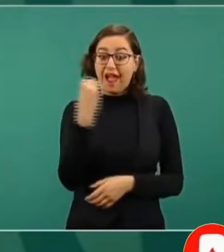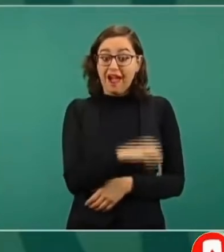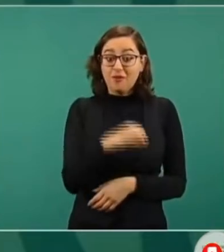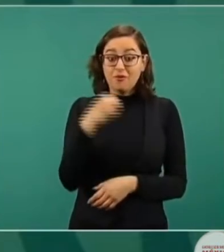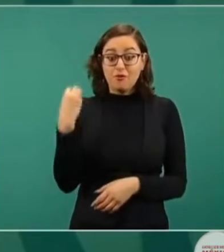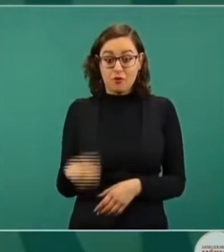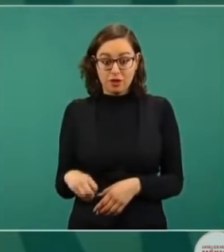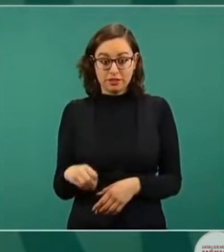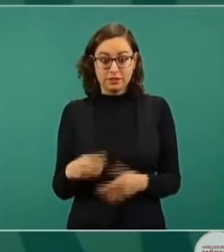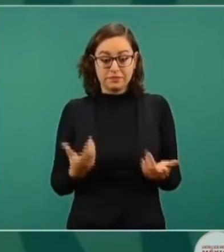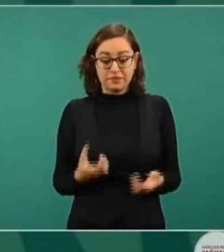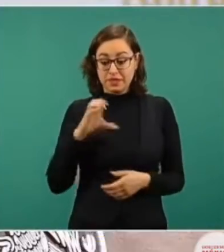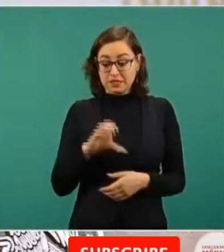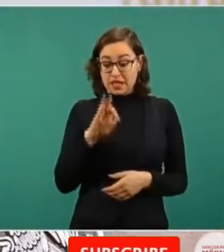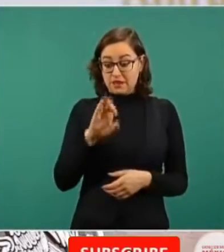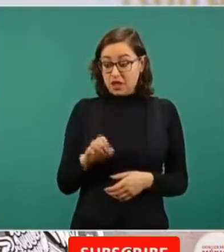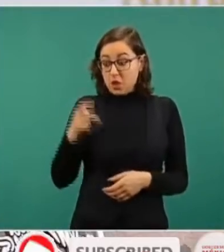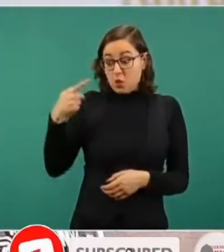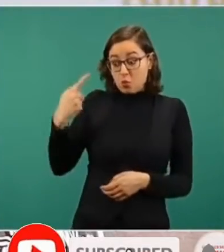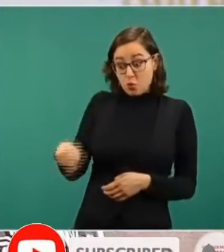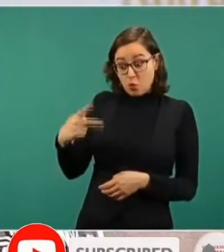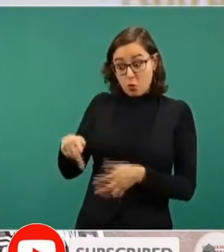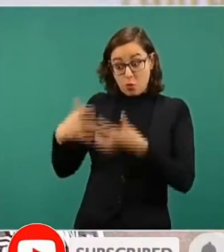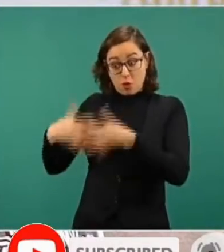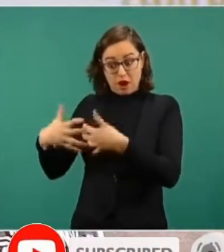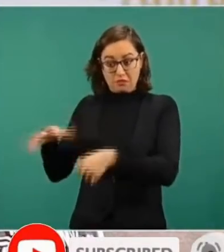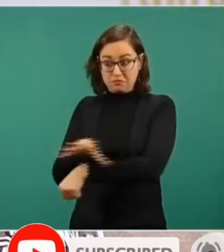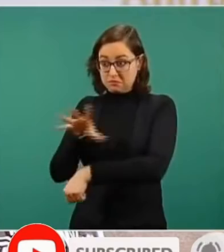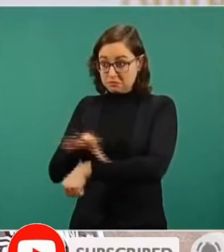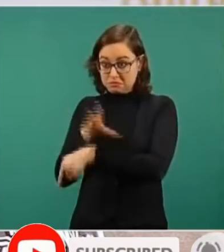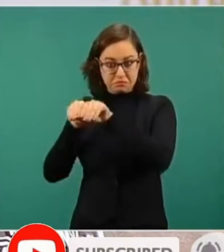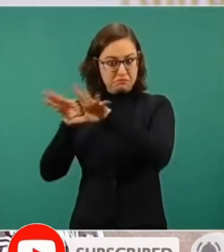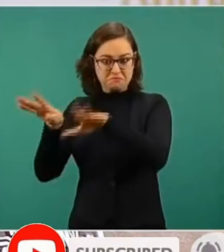la energía, está obligada a comprar la energía a los privados